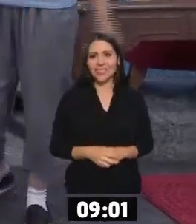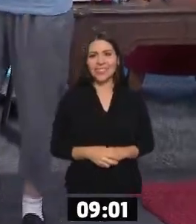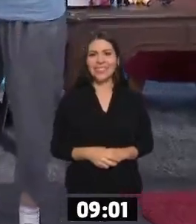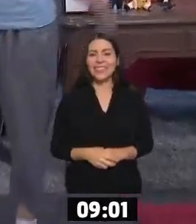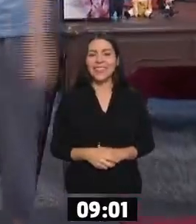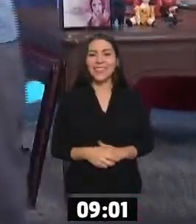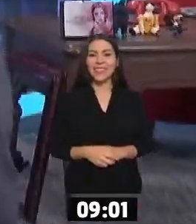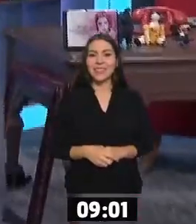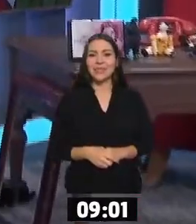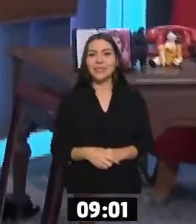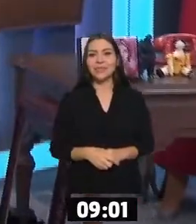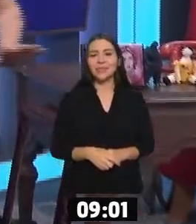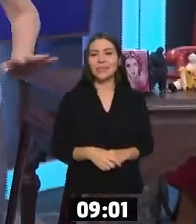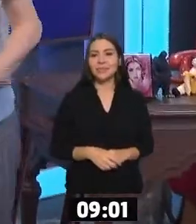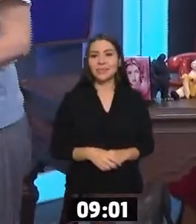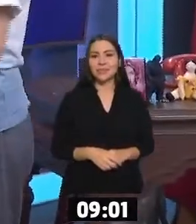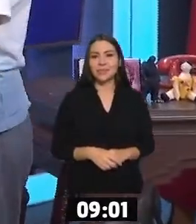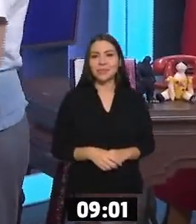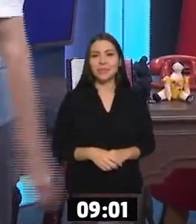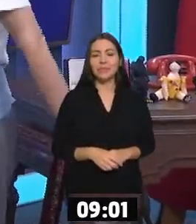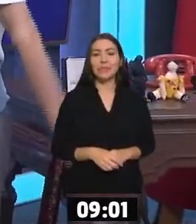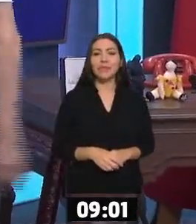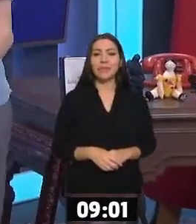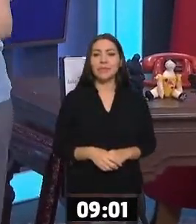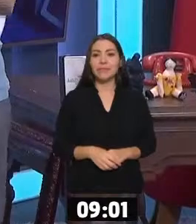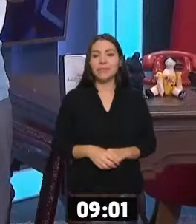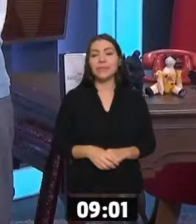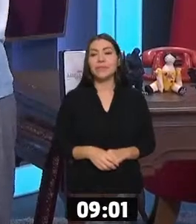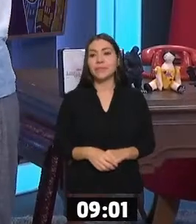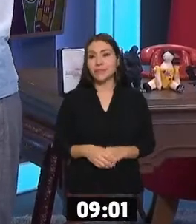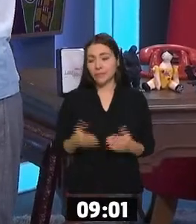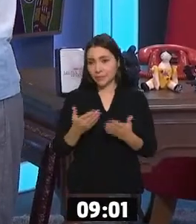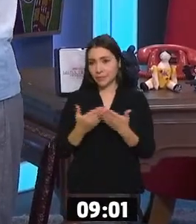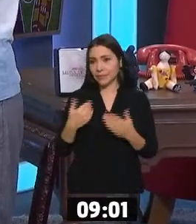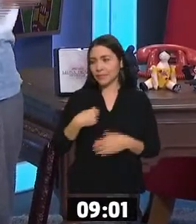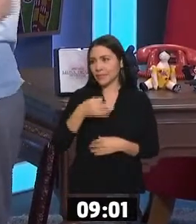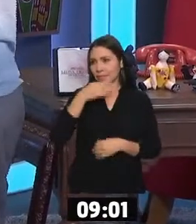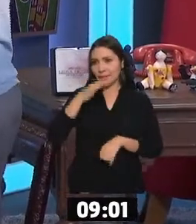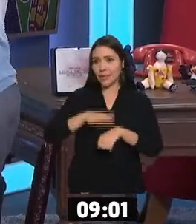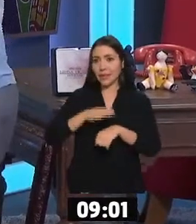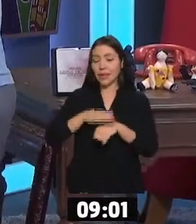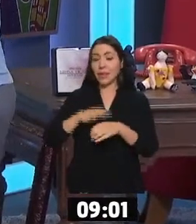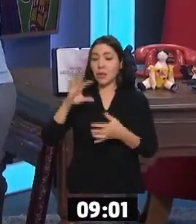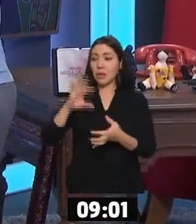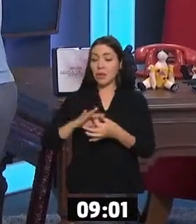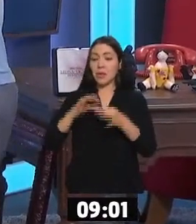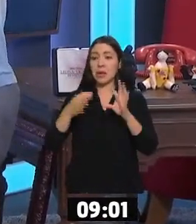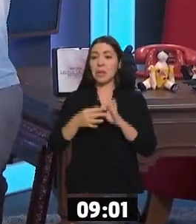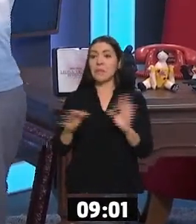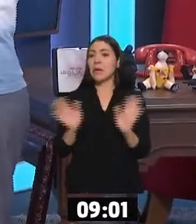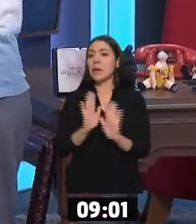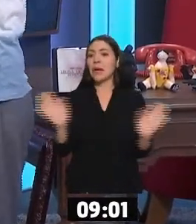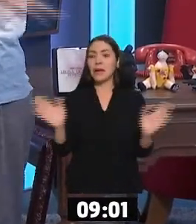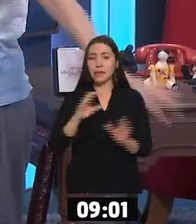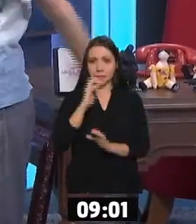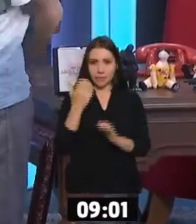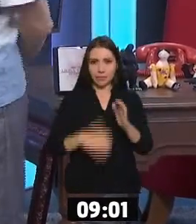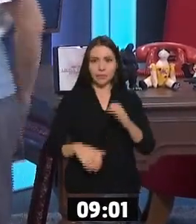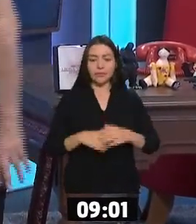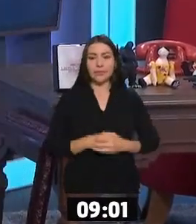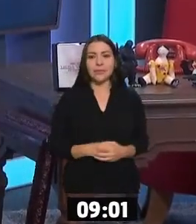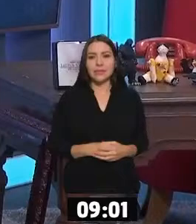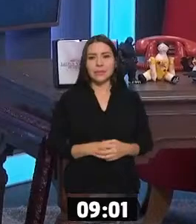va. Oiga, Venga. Pues mire, ya acabaron ya puedo decir olimpiadas, ¿no? Y ahora sí. Sí, ya. Nada más no vaya a